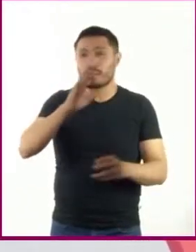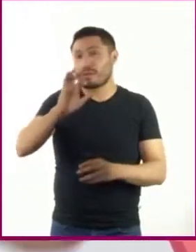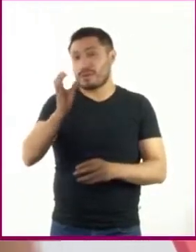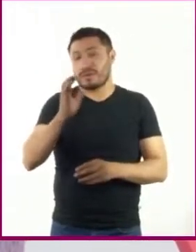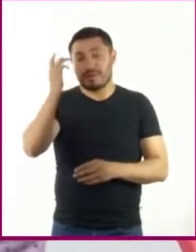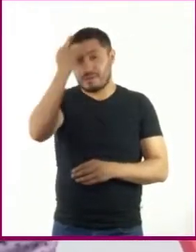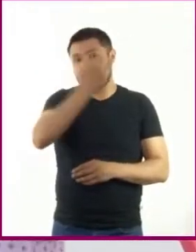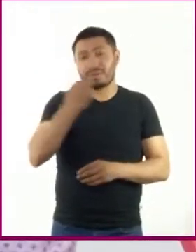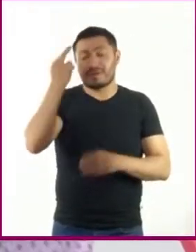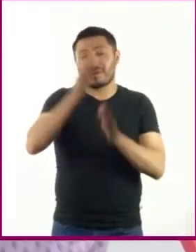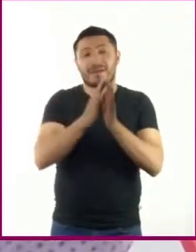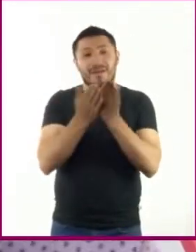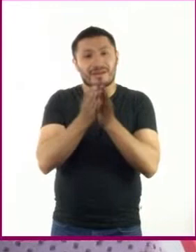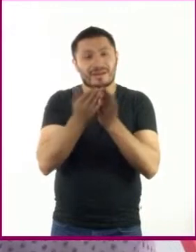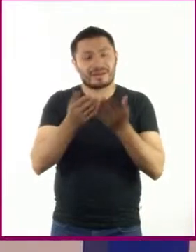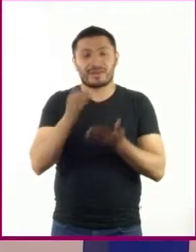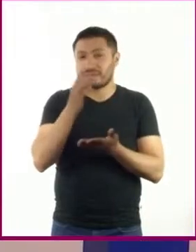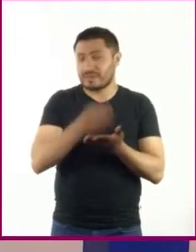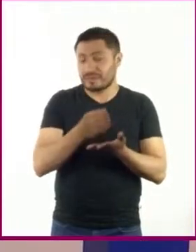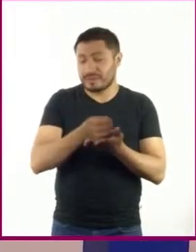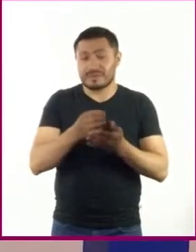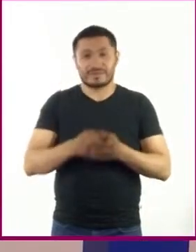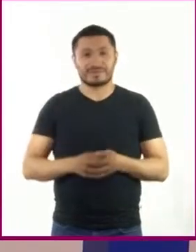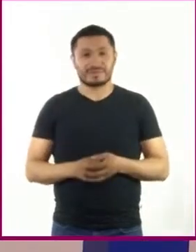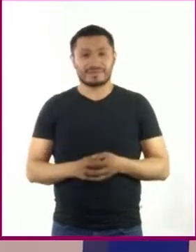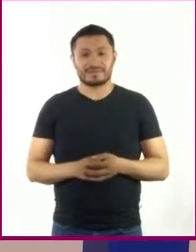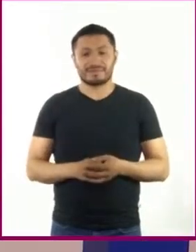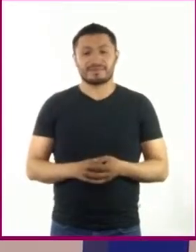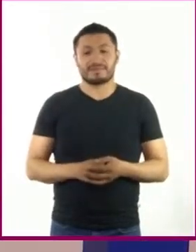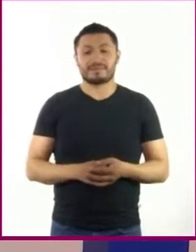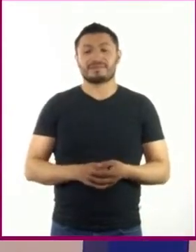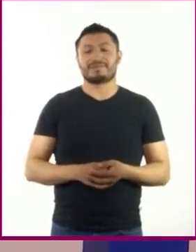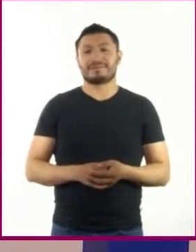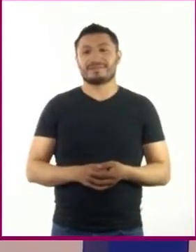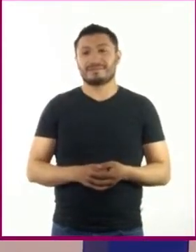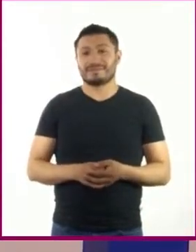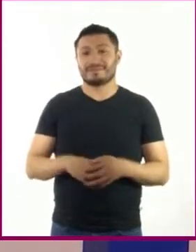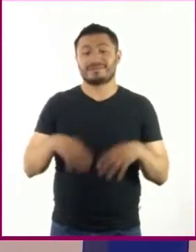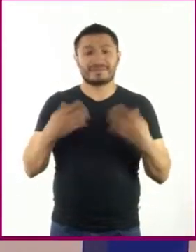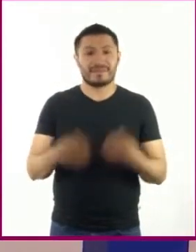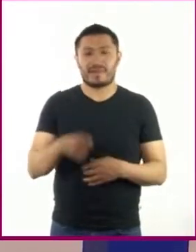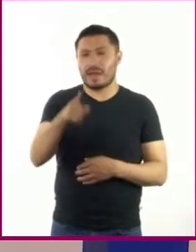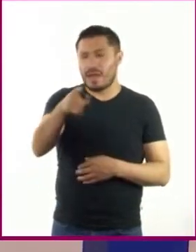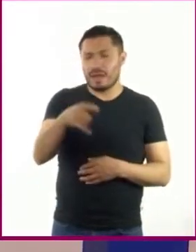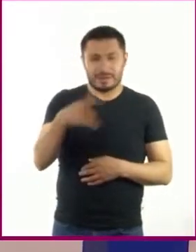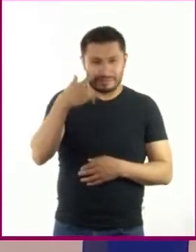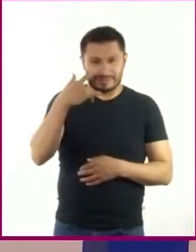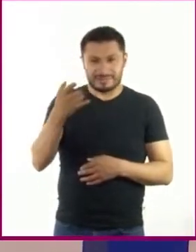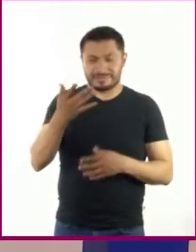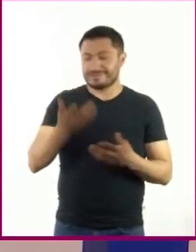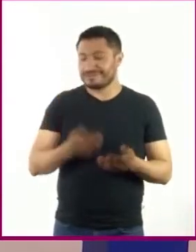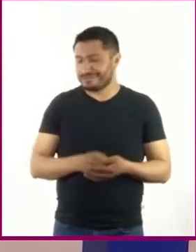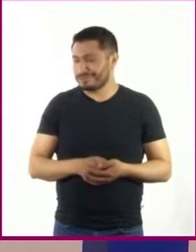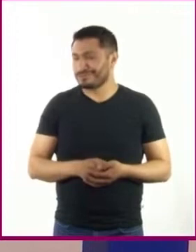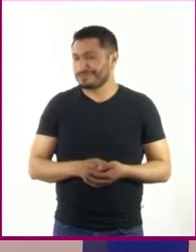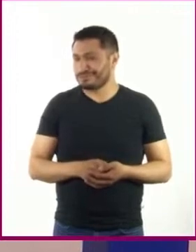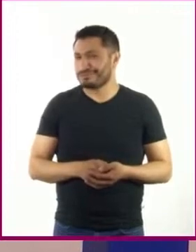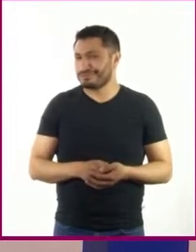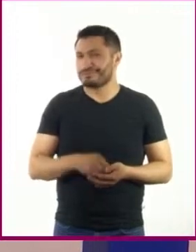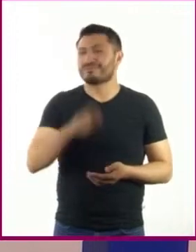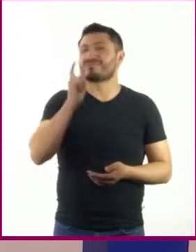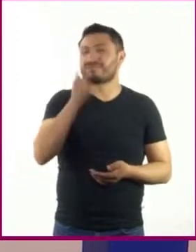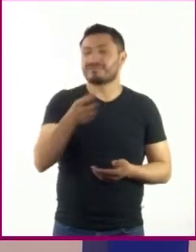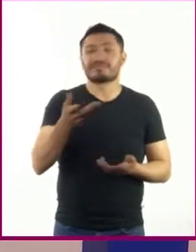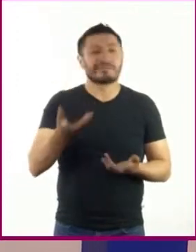texto y revisar sus apuntes. Hoy andas algo sospechoso, Enrique. ¿Qué es